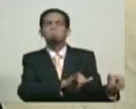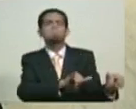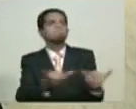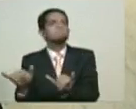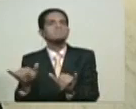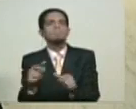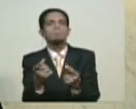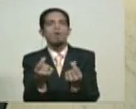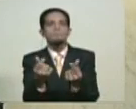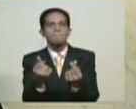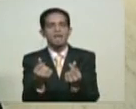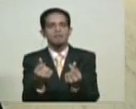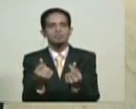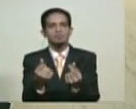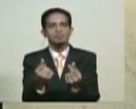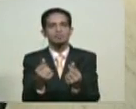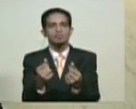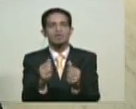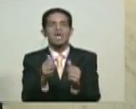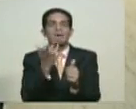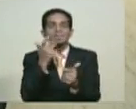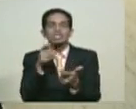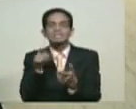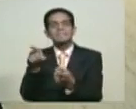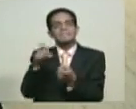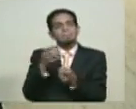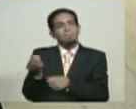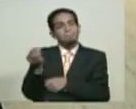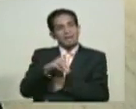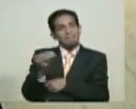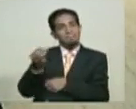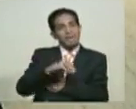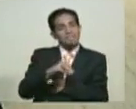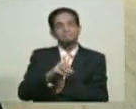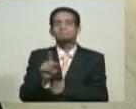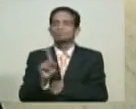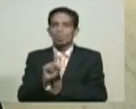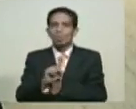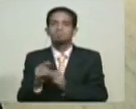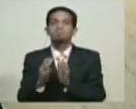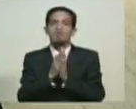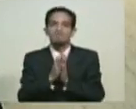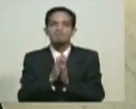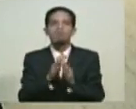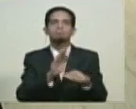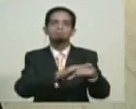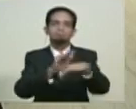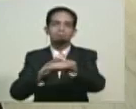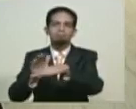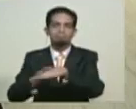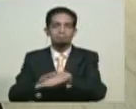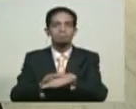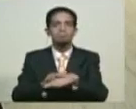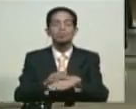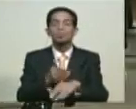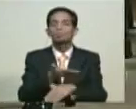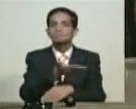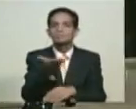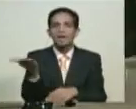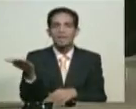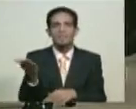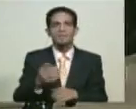servicios y los bienes, sin sobretasa del 20, del 30%. Corrijamos eso, compañeros ministros, compañeros de la